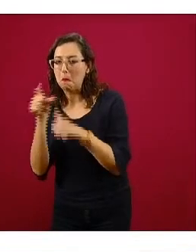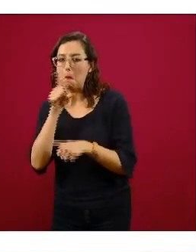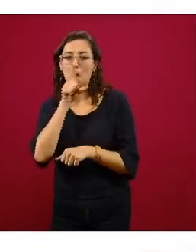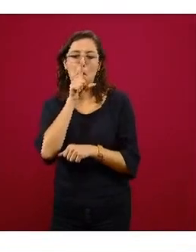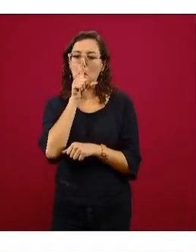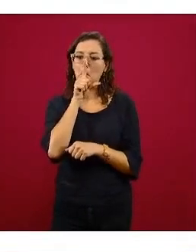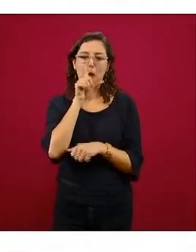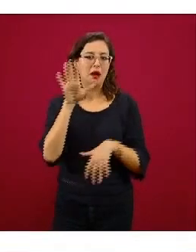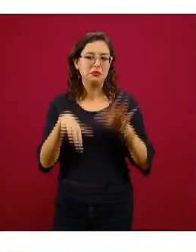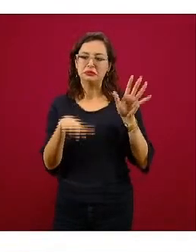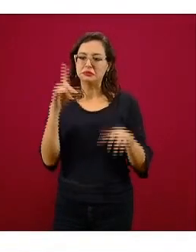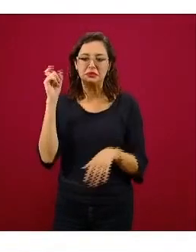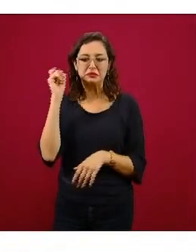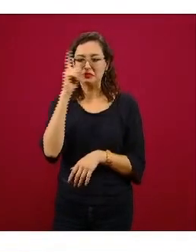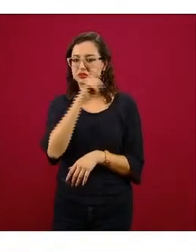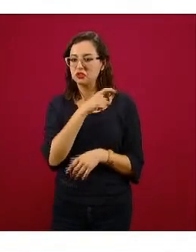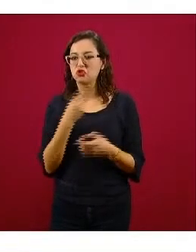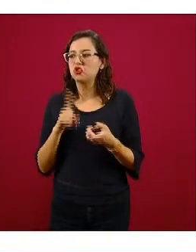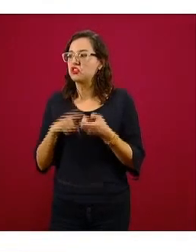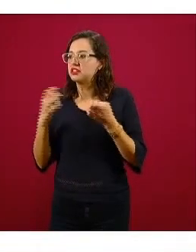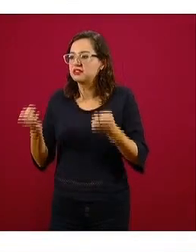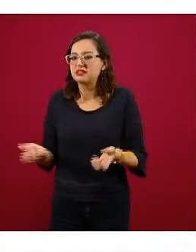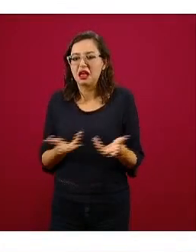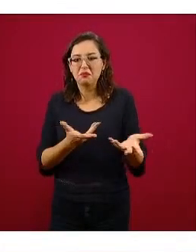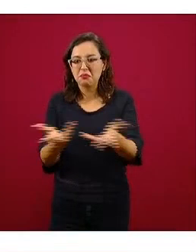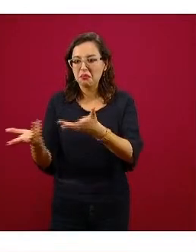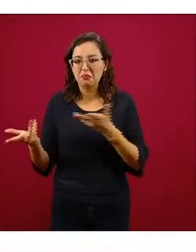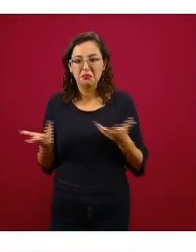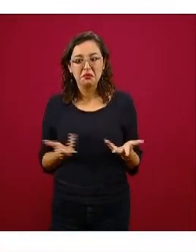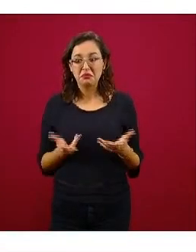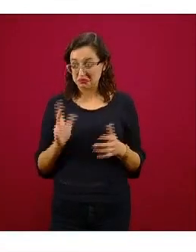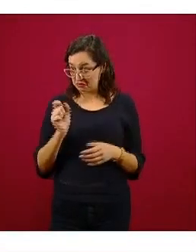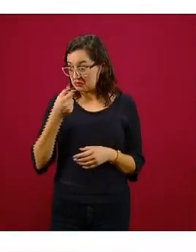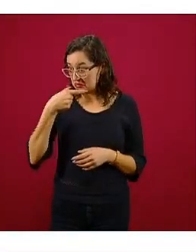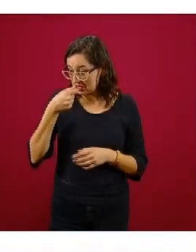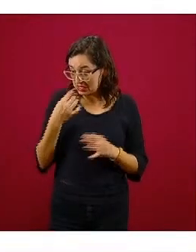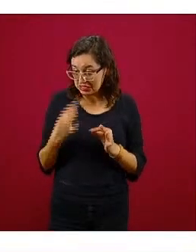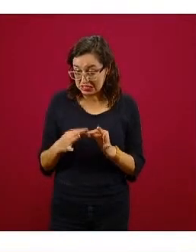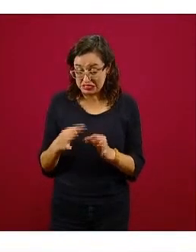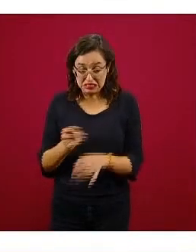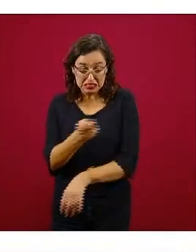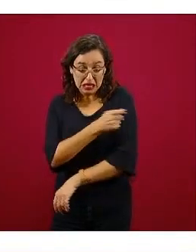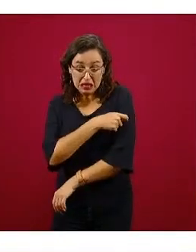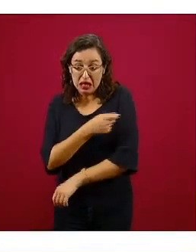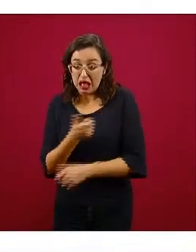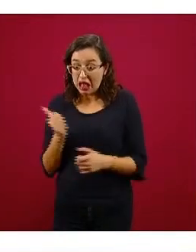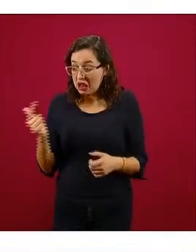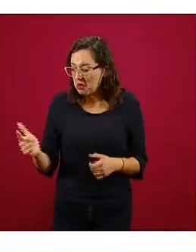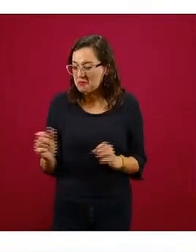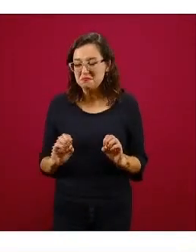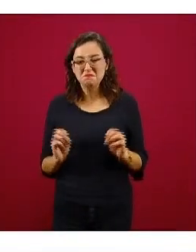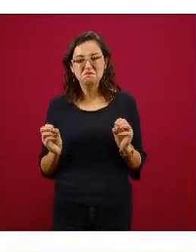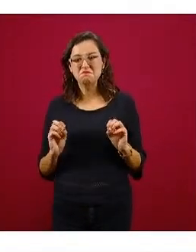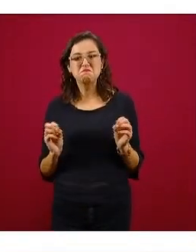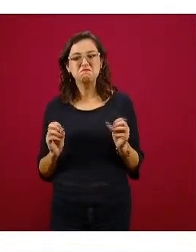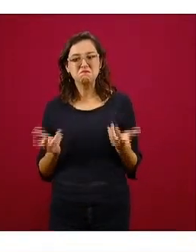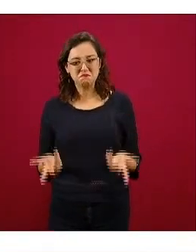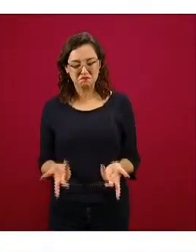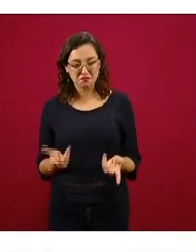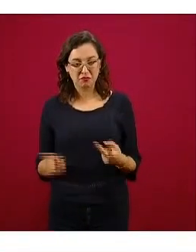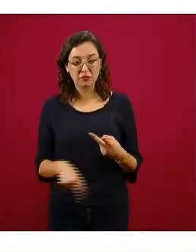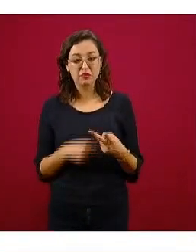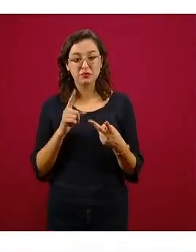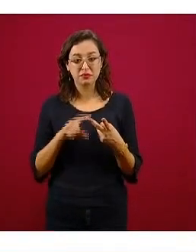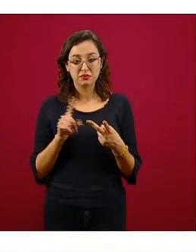comunitaria identifique a estos pacientes con enfermedades crónicas, asegure que están en tratamiento y asegure que están en control. Esto es el primer escenario. El